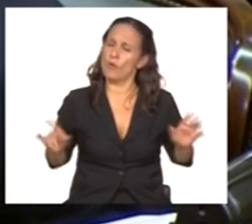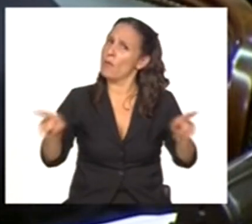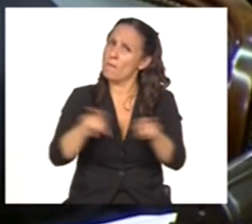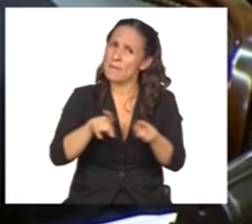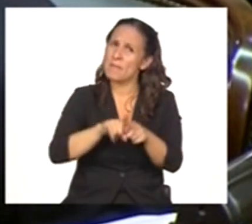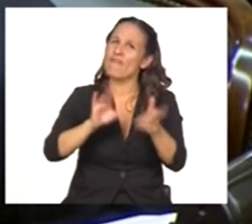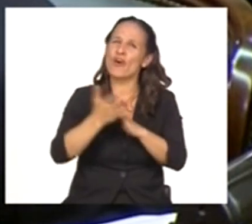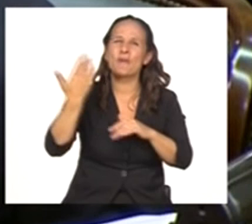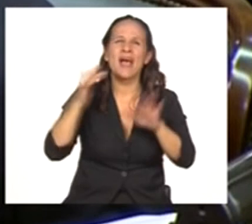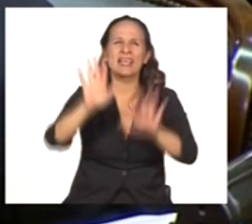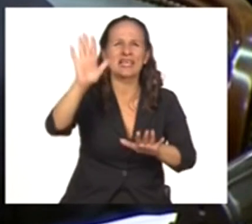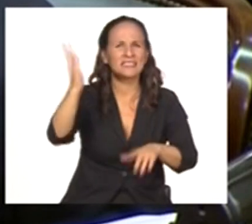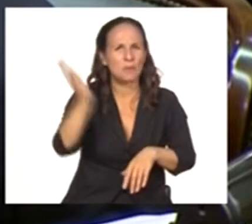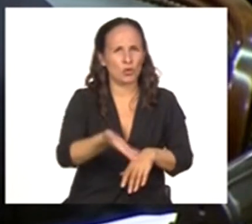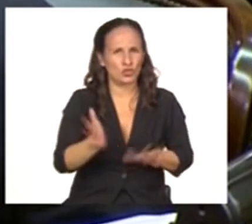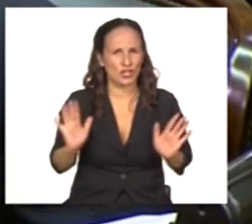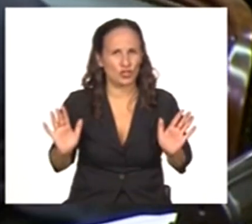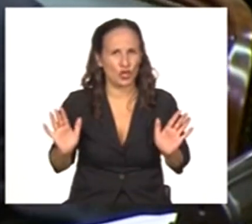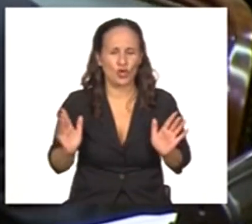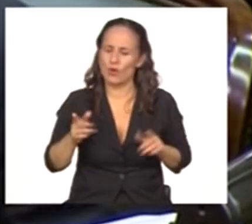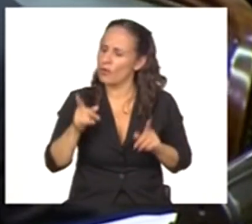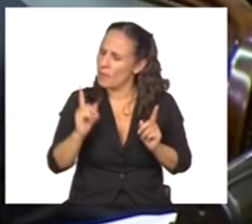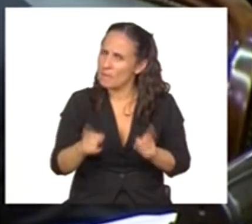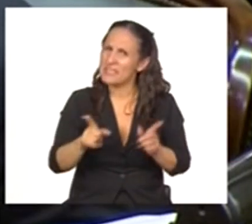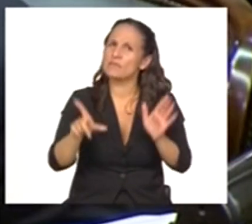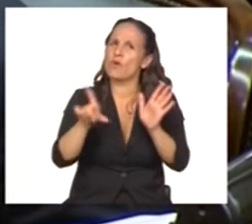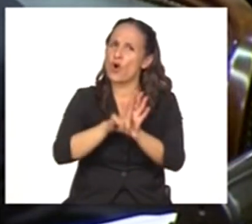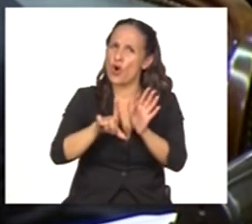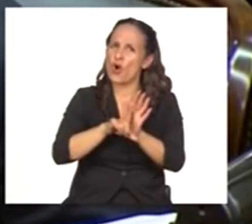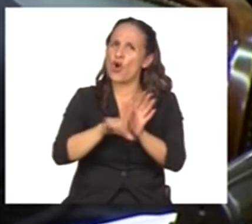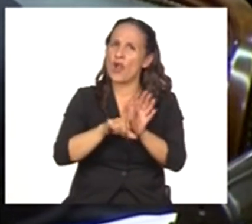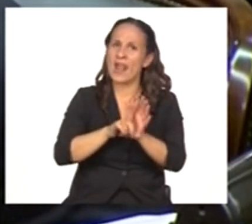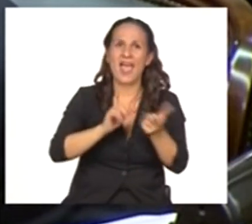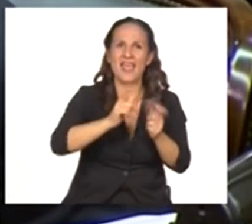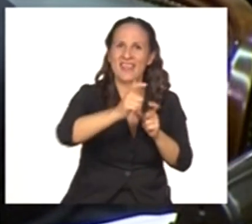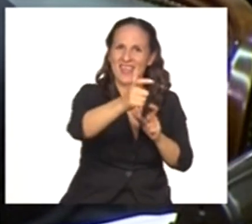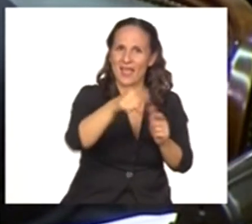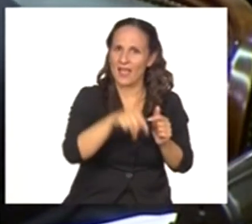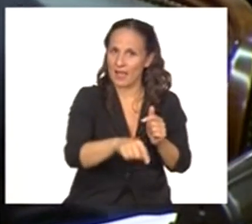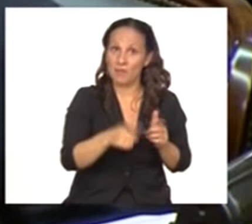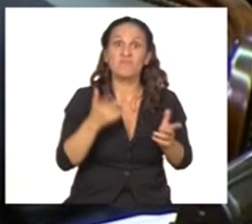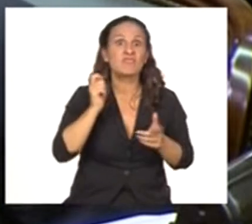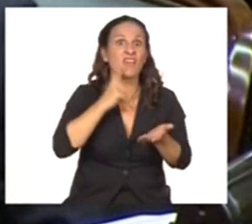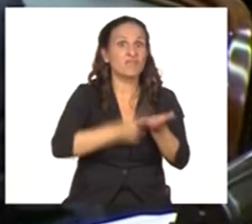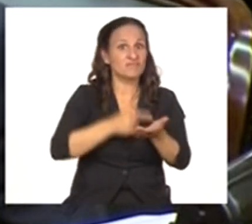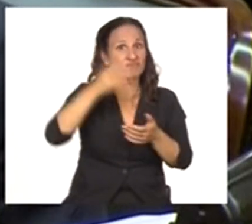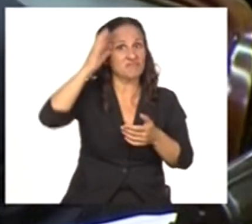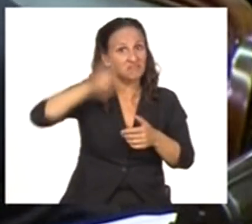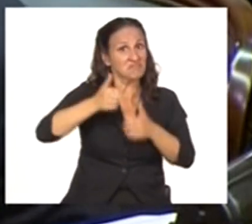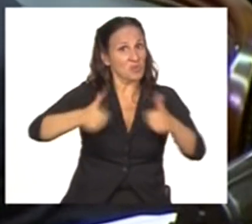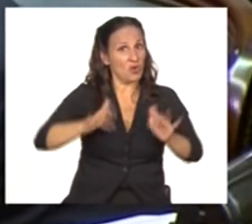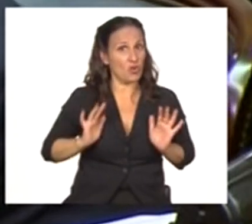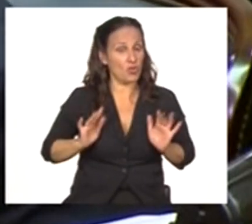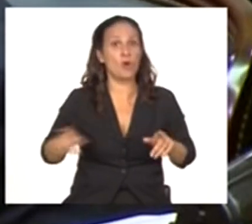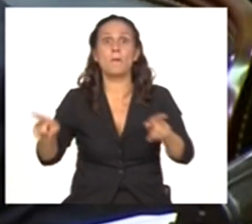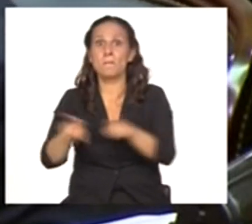con el 15%. Lo mismo pasó con la ley de movilidad jubilatoria, fue un fallo de la Corte. Y lo mismo pasa ahora con el